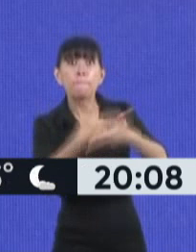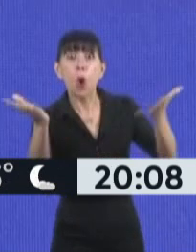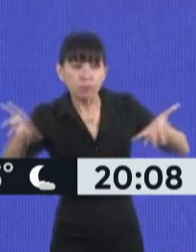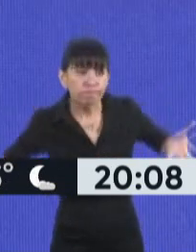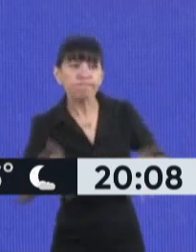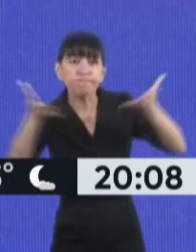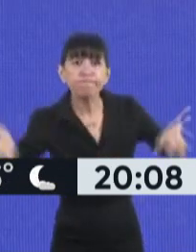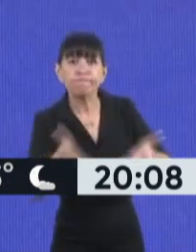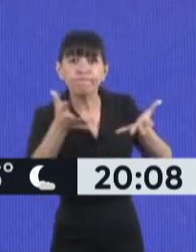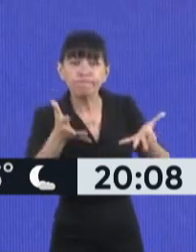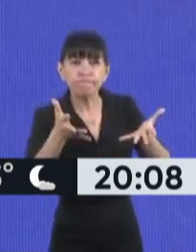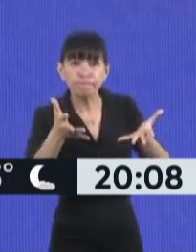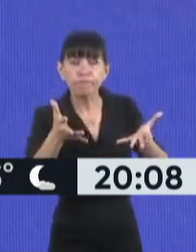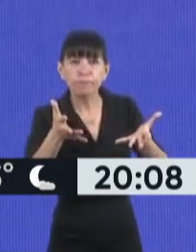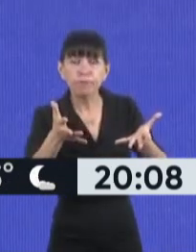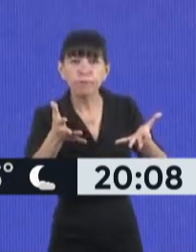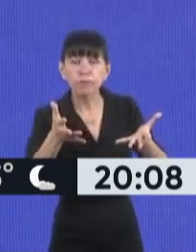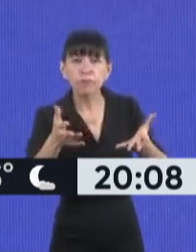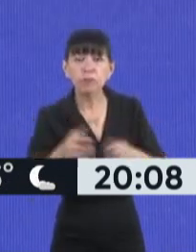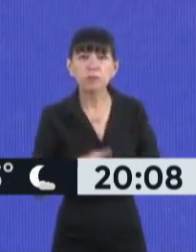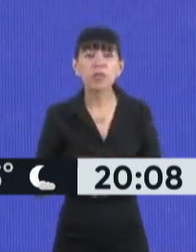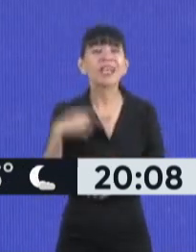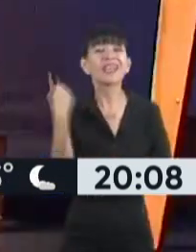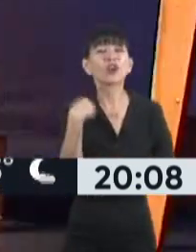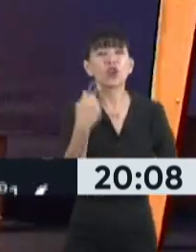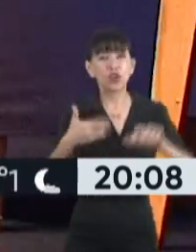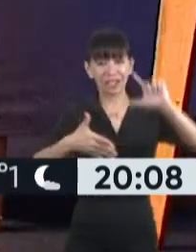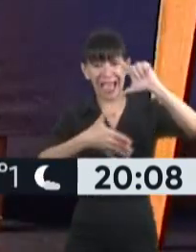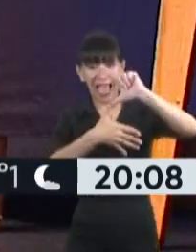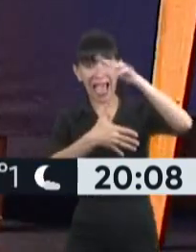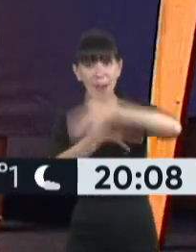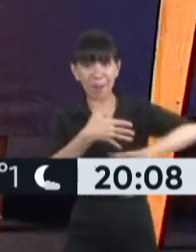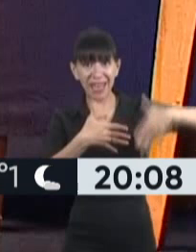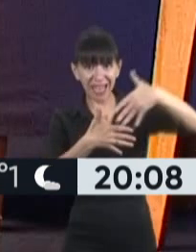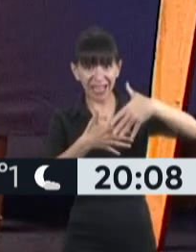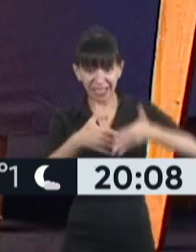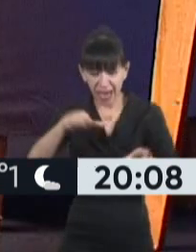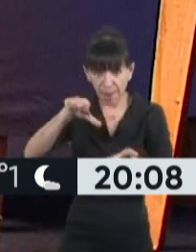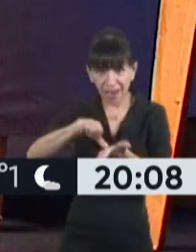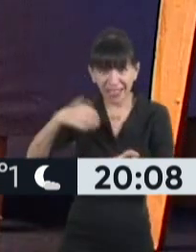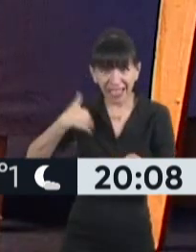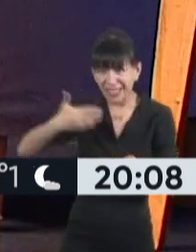¿Y qué fue lo primero que nos diferenció como país en América Latina? Esa educación pública.